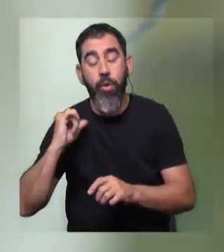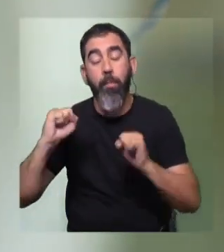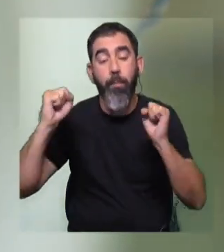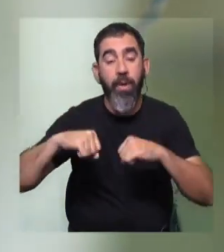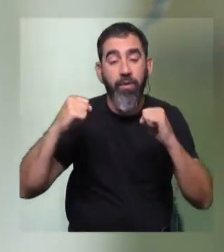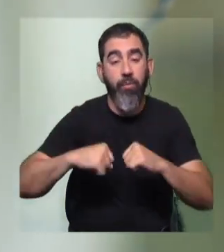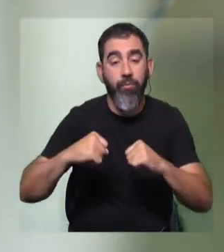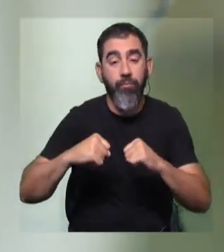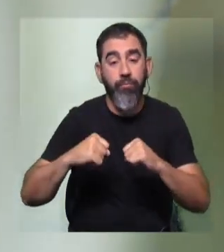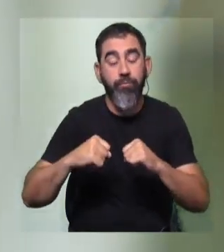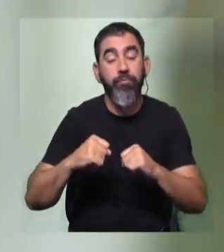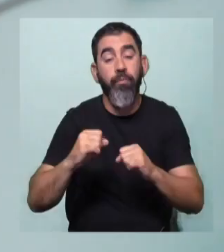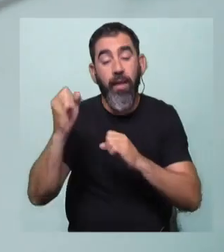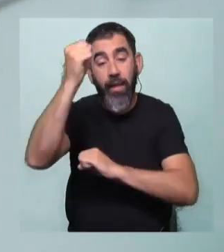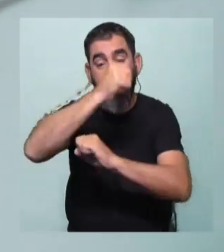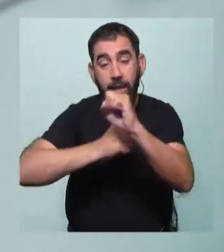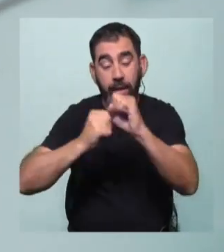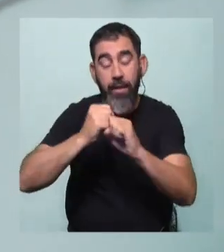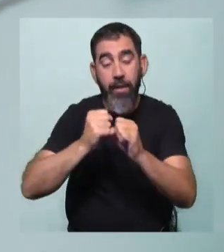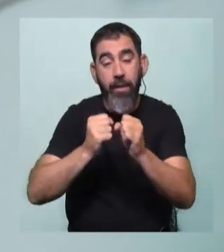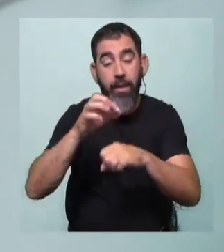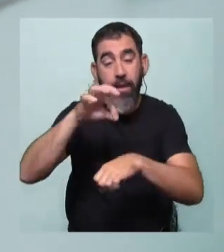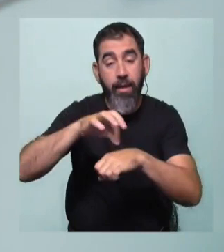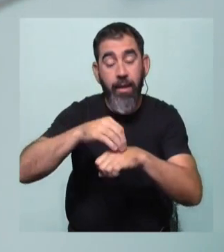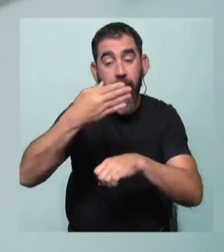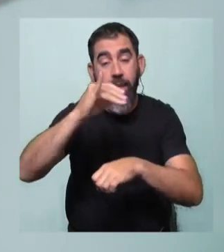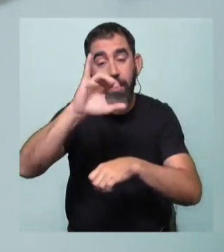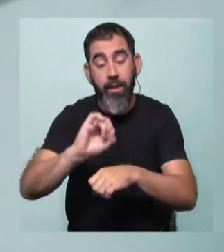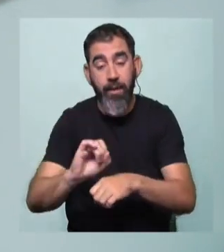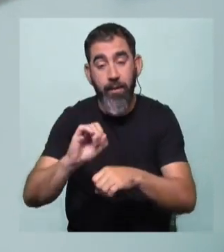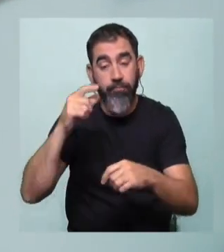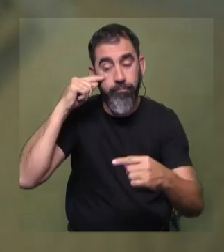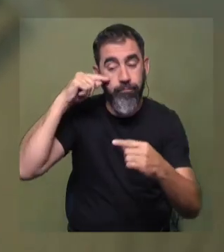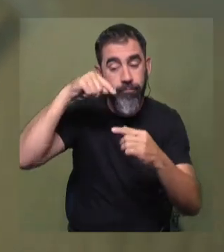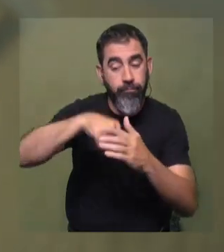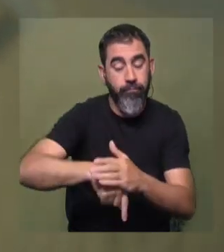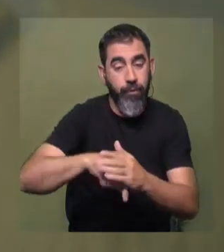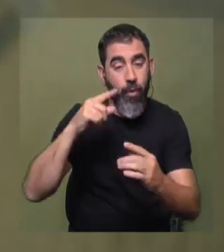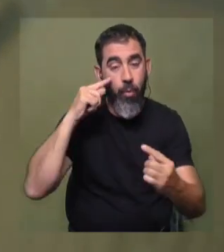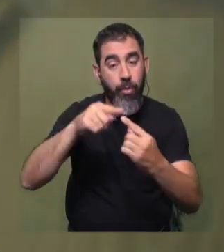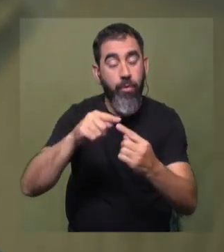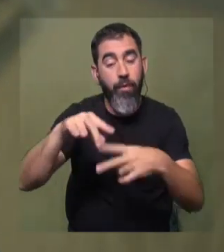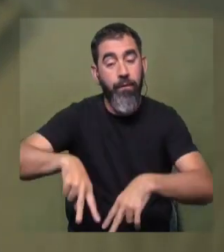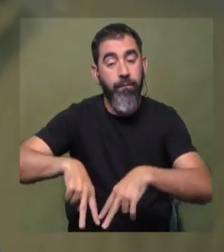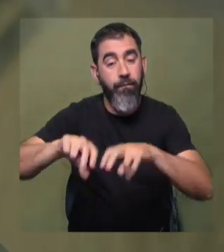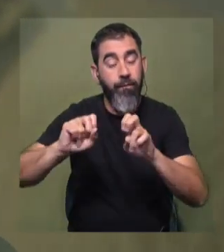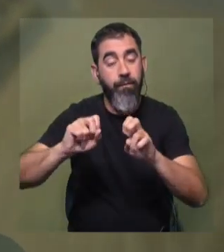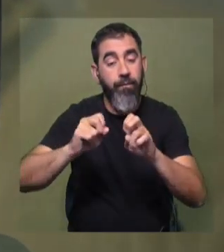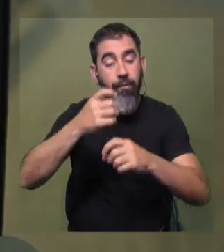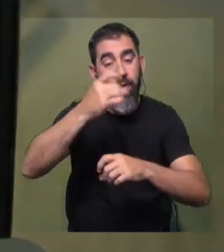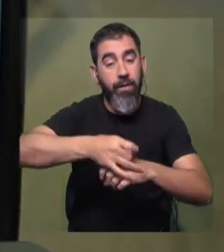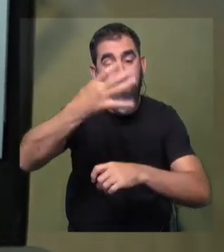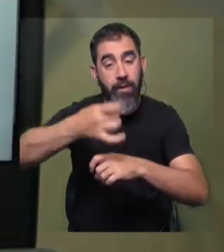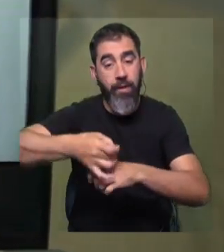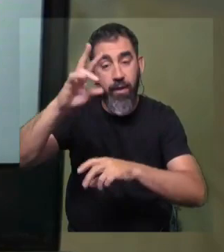Paysandú. El Núcleo de Ingeniería Biomédica se propone profundizar a partir de ahora la investigación